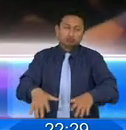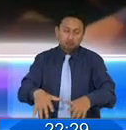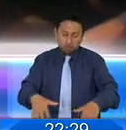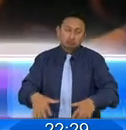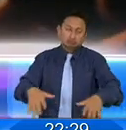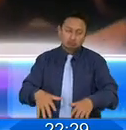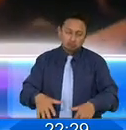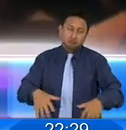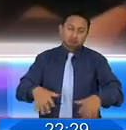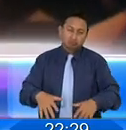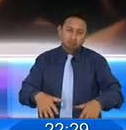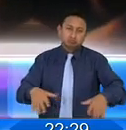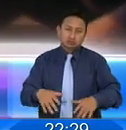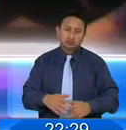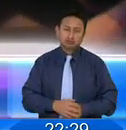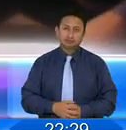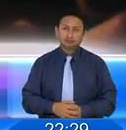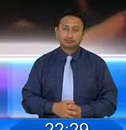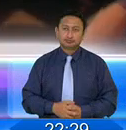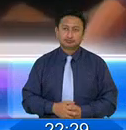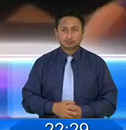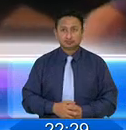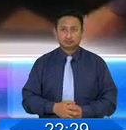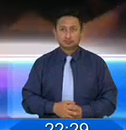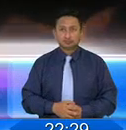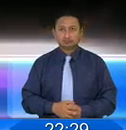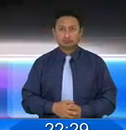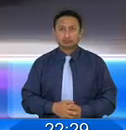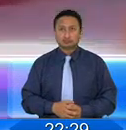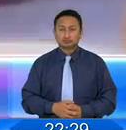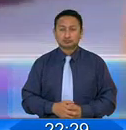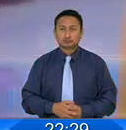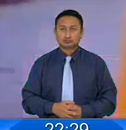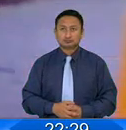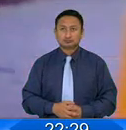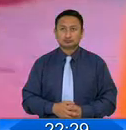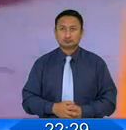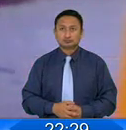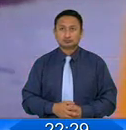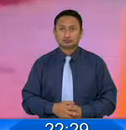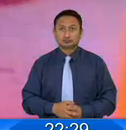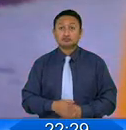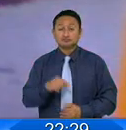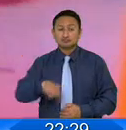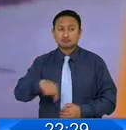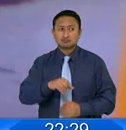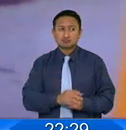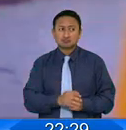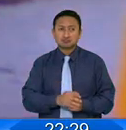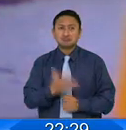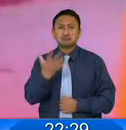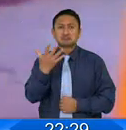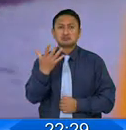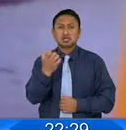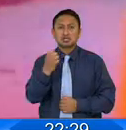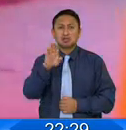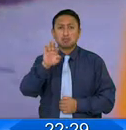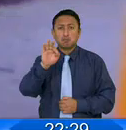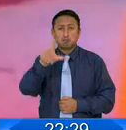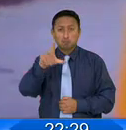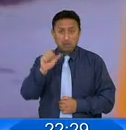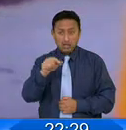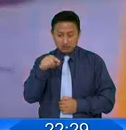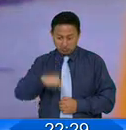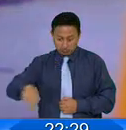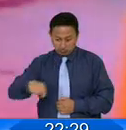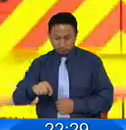señor agonizando porque todavía saltaba el cuerpo, se movía el señor. Casquillos habían como unos 15. Ajá,